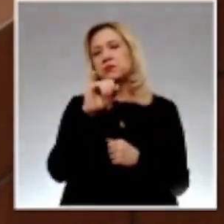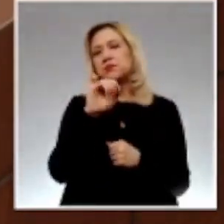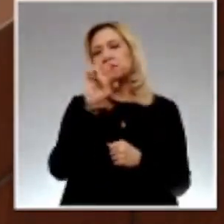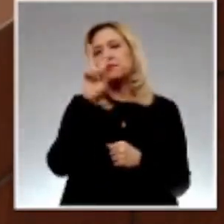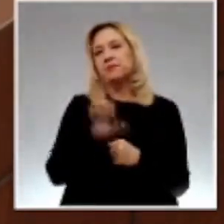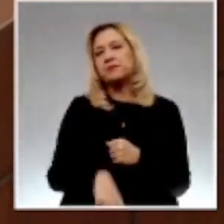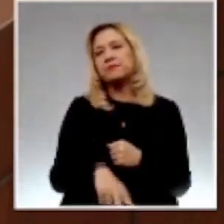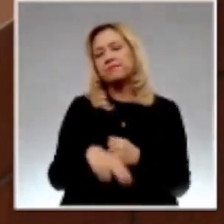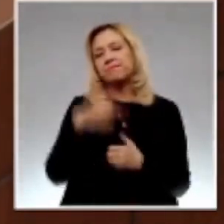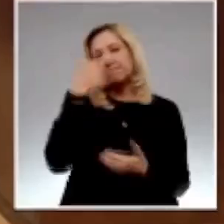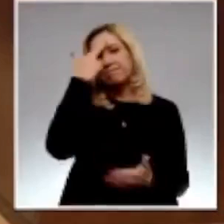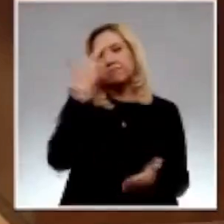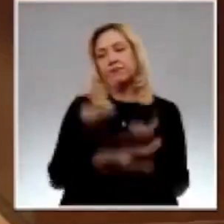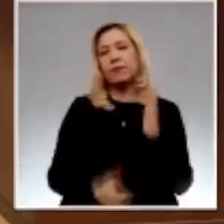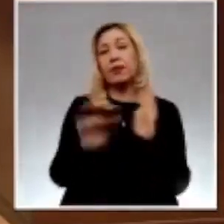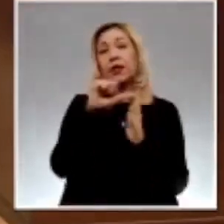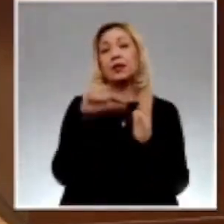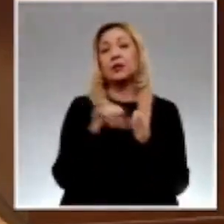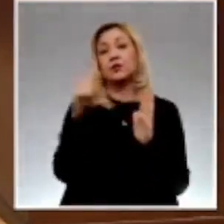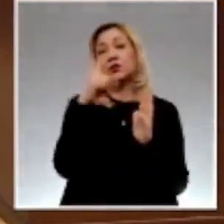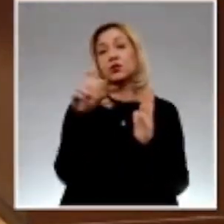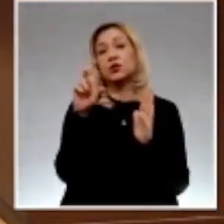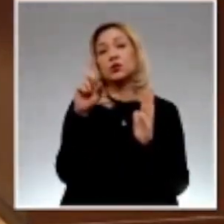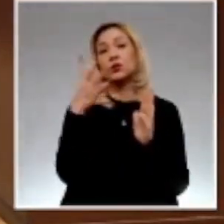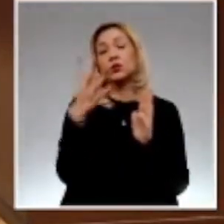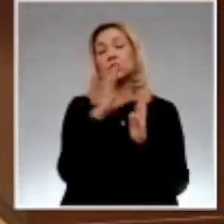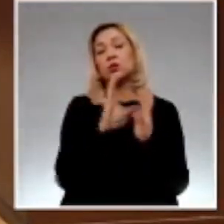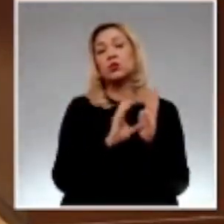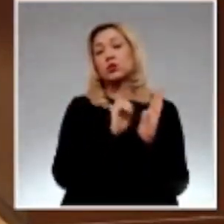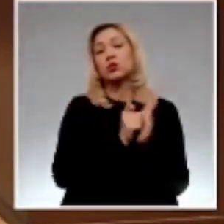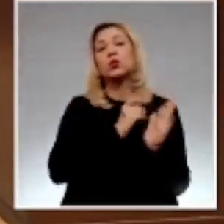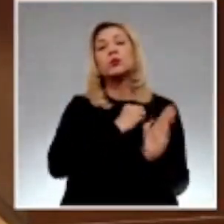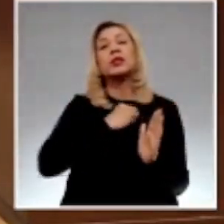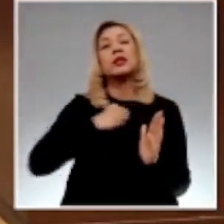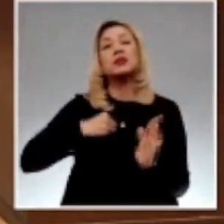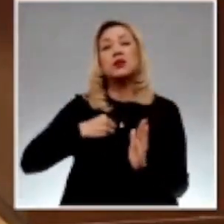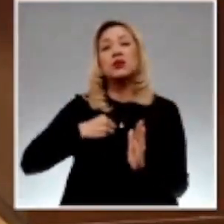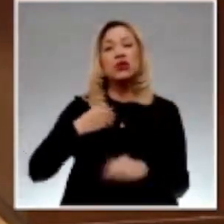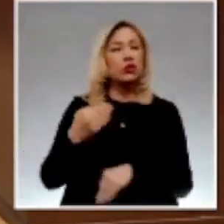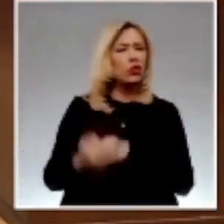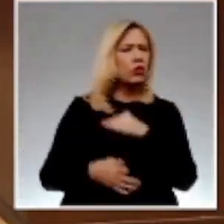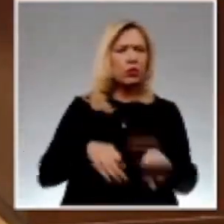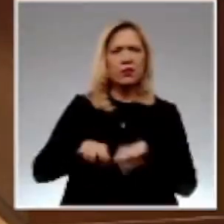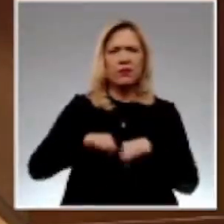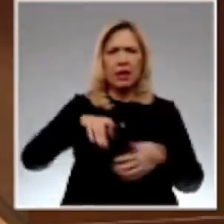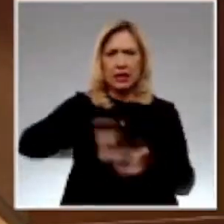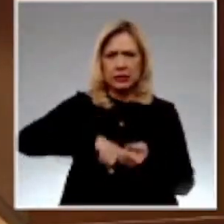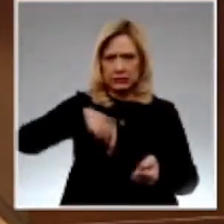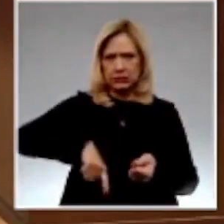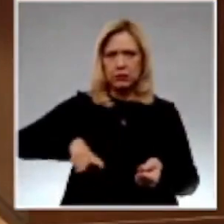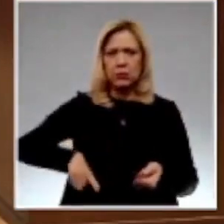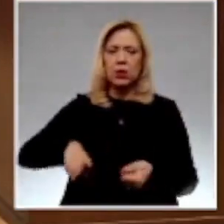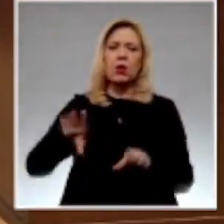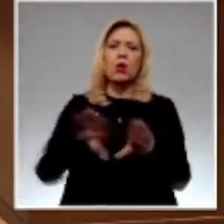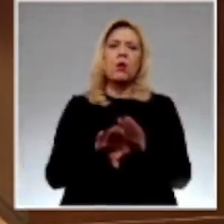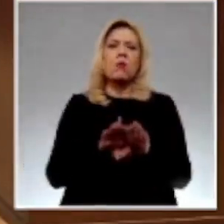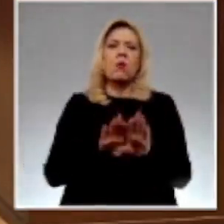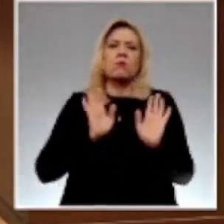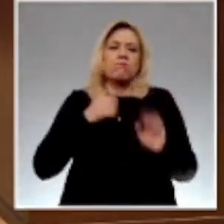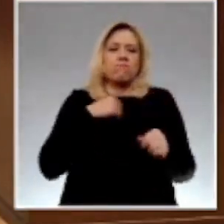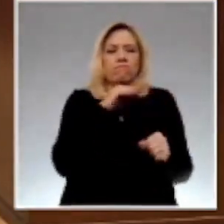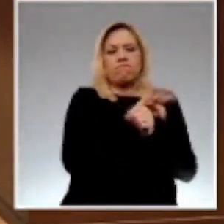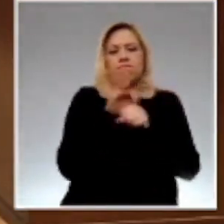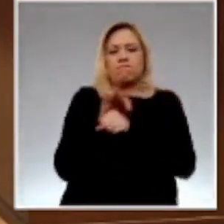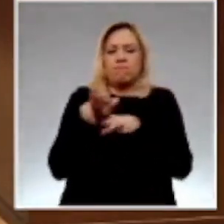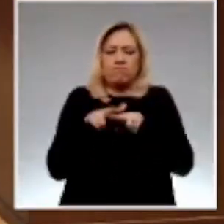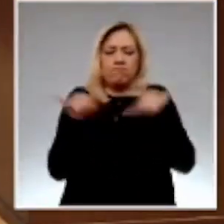134 constitucional que establece la obligación de todo servidor público de conducirse con Imparcial y neutralidad en el uso